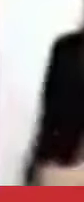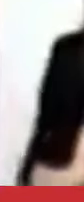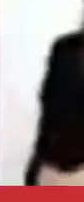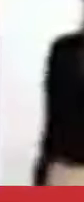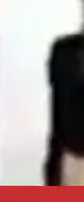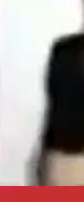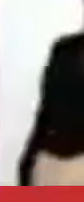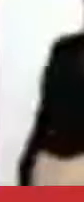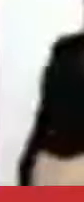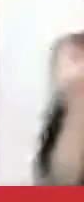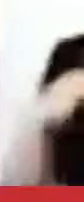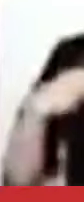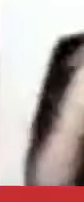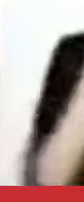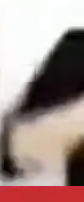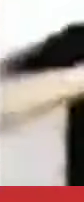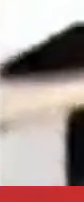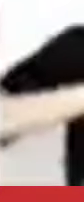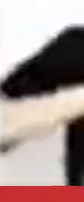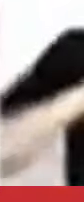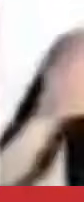viva nuestro país dejemos de vender humo Muchísimas gracias señora presidenta